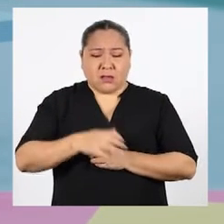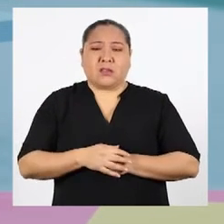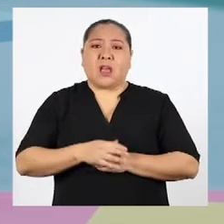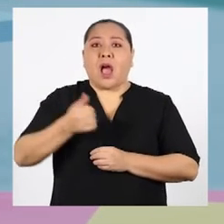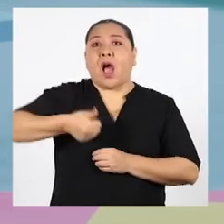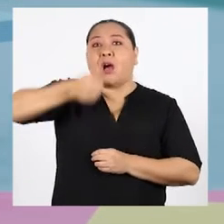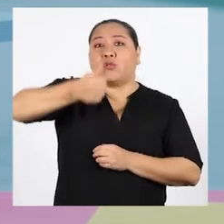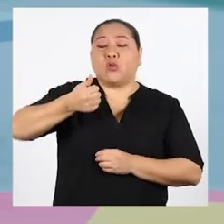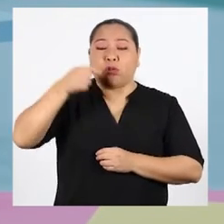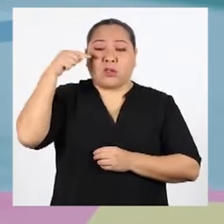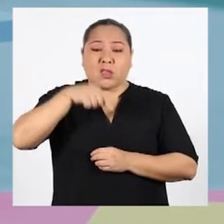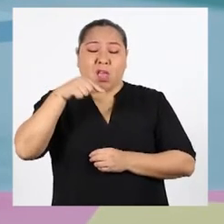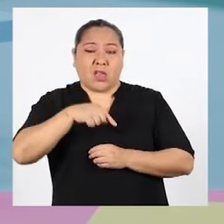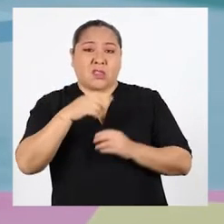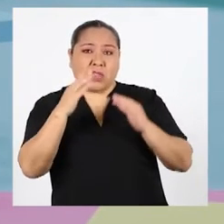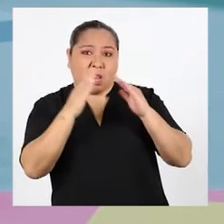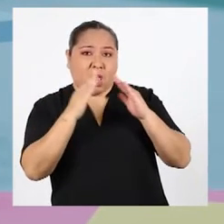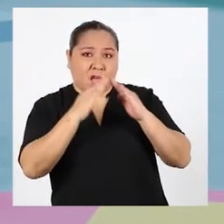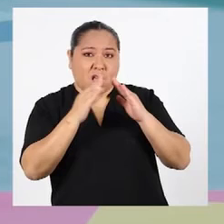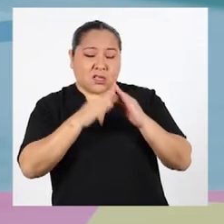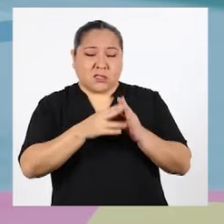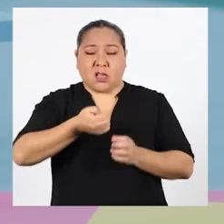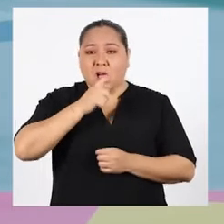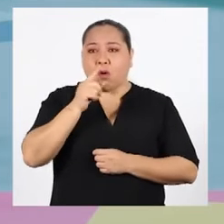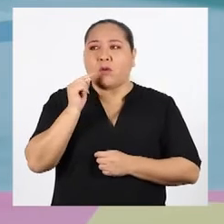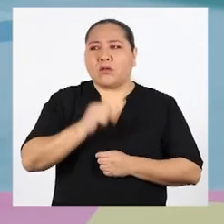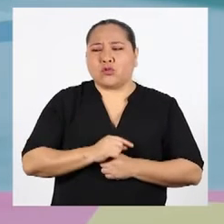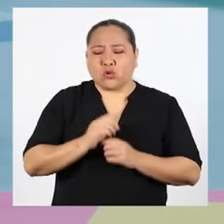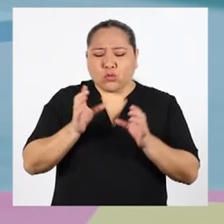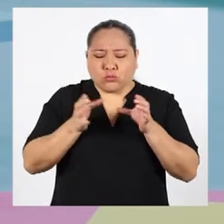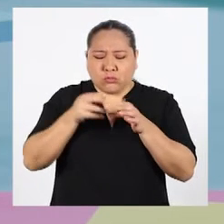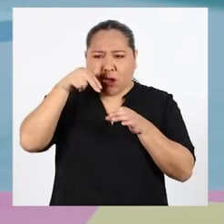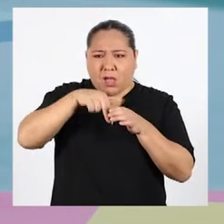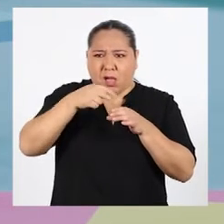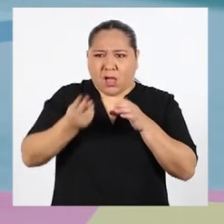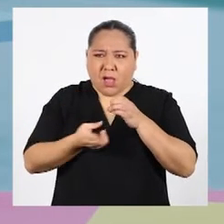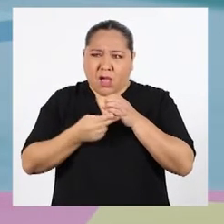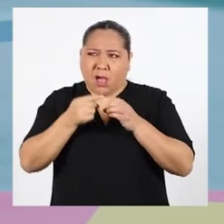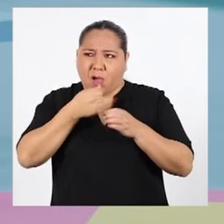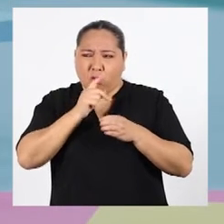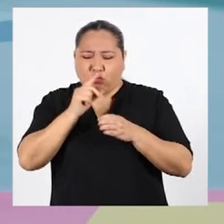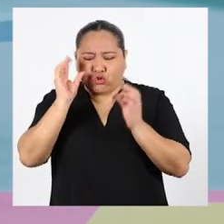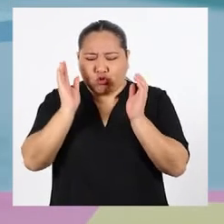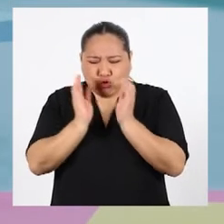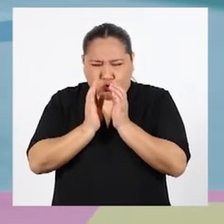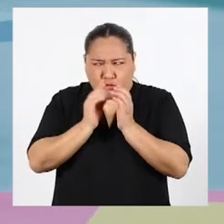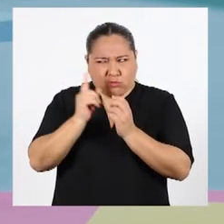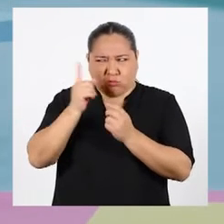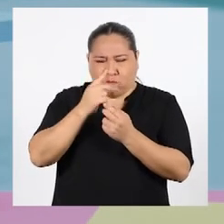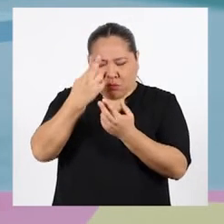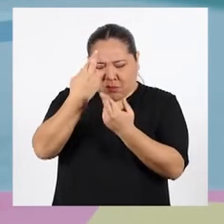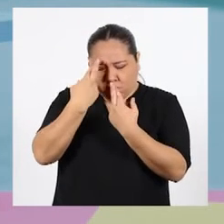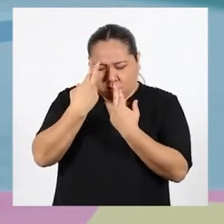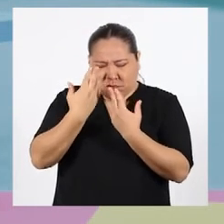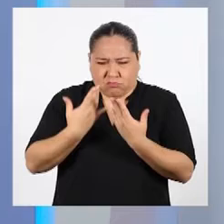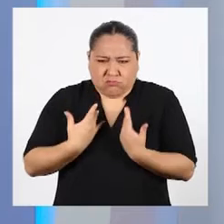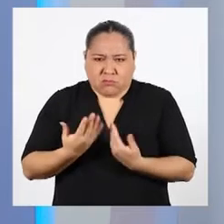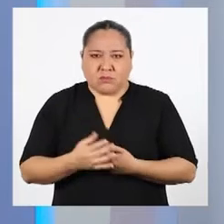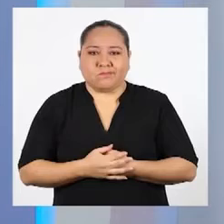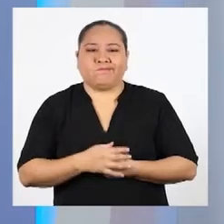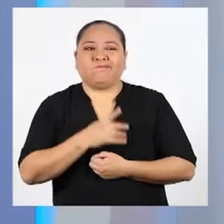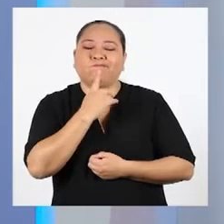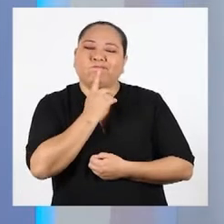Autoridad Hogareña del Agua, creo que por ser alcancía y ser chiquito no me hacen